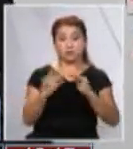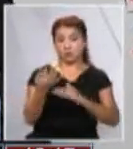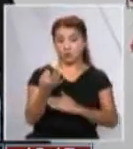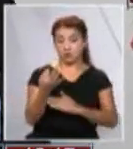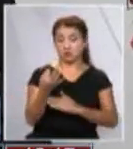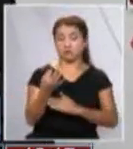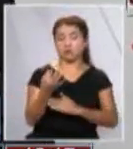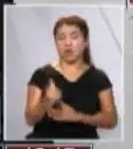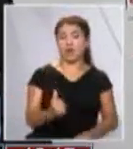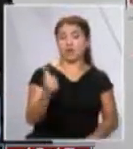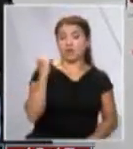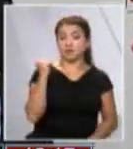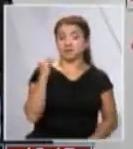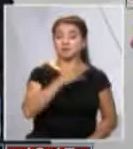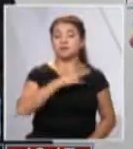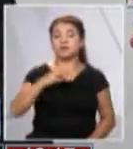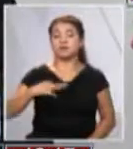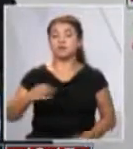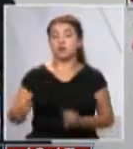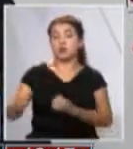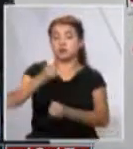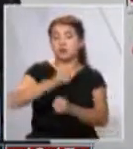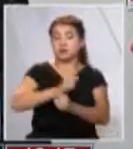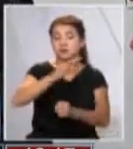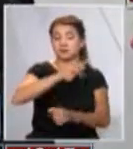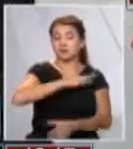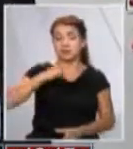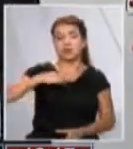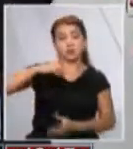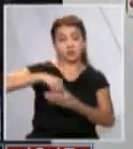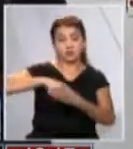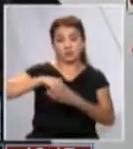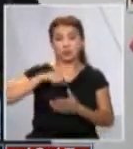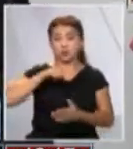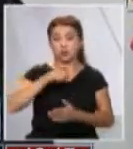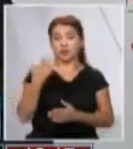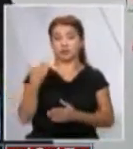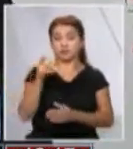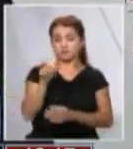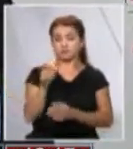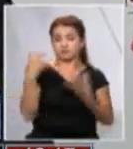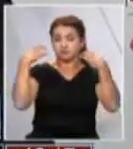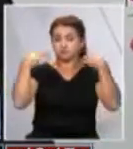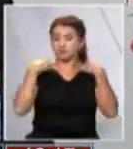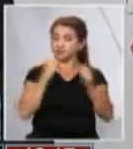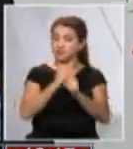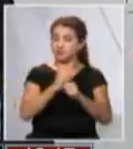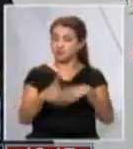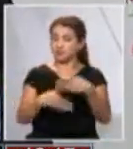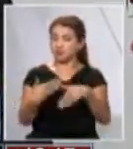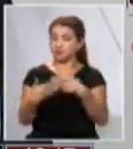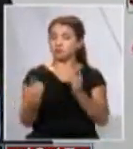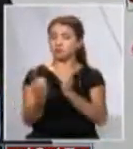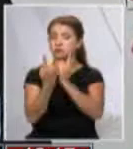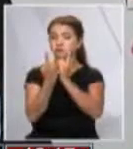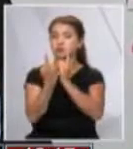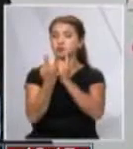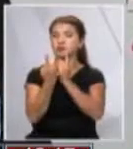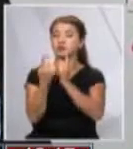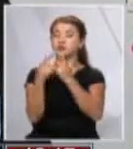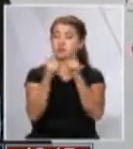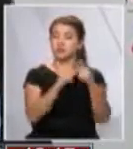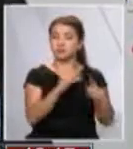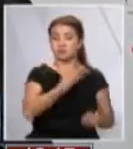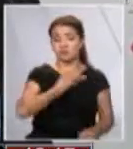el día de ayer el ministro subrogante del Interior, Mahmoud Alewi, que ayer estaba asumiendo esa Teresa Labor tuvo un encuentro con diversos presidentes